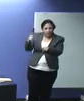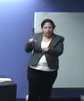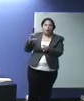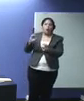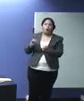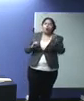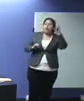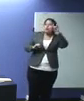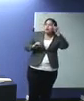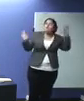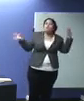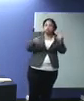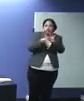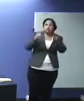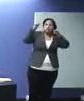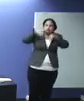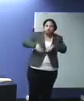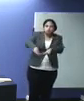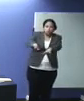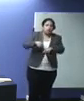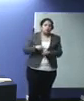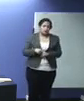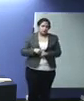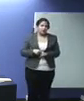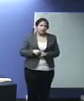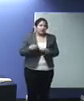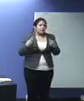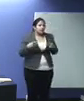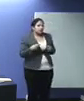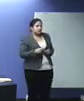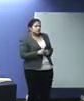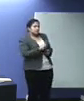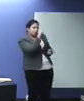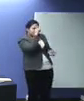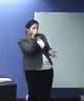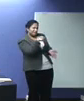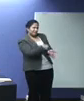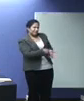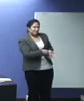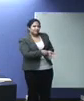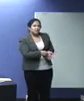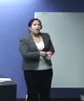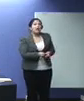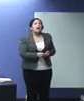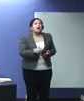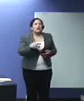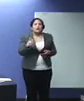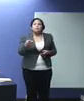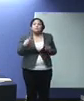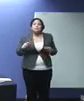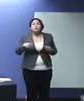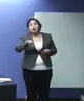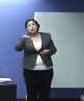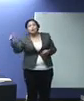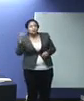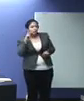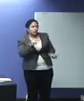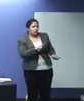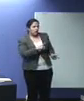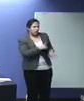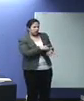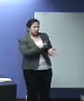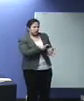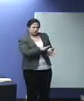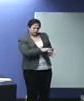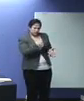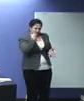discapacidad, y lo que llevaba era a una actitud social de buscar eliminar, ¿no?, a las personas con discapacidad a